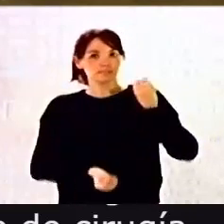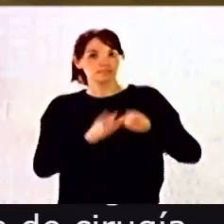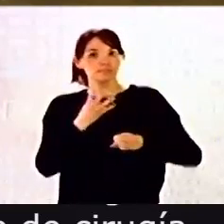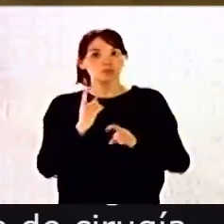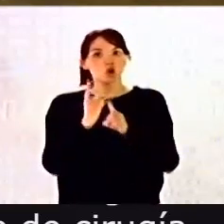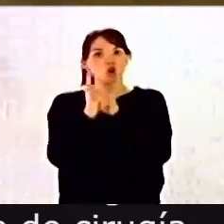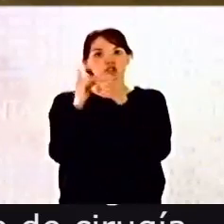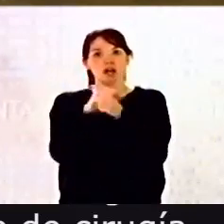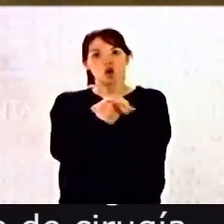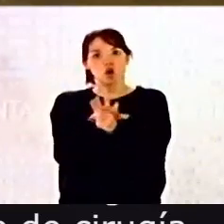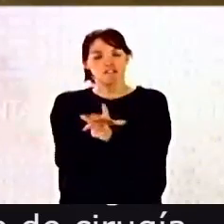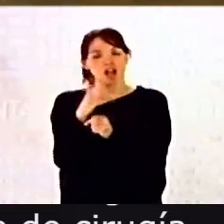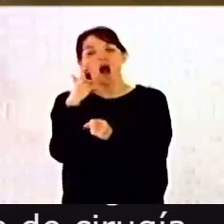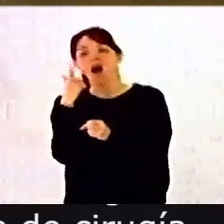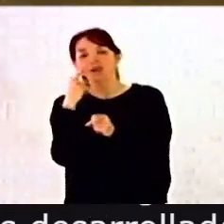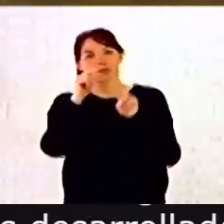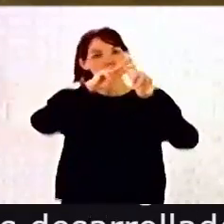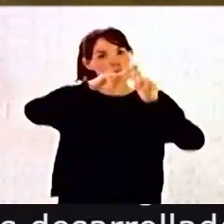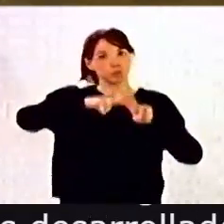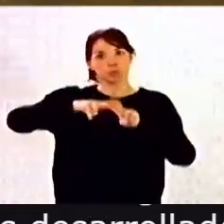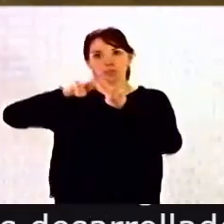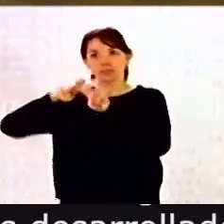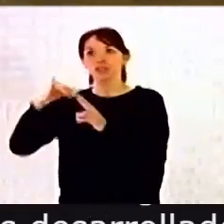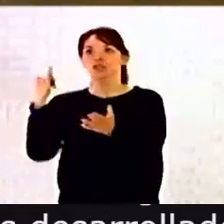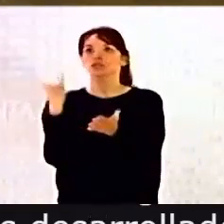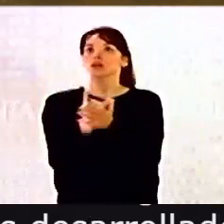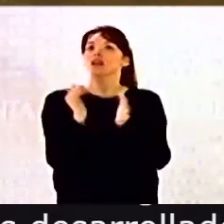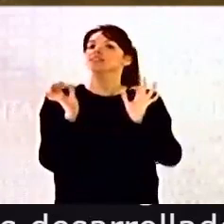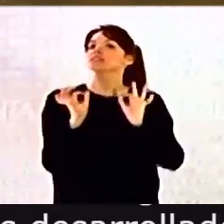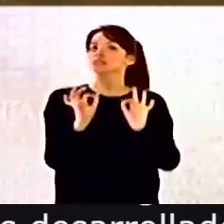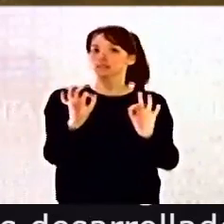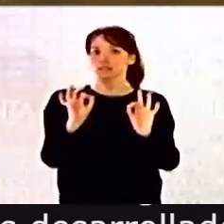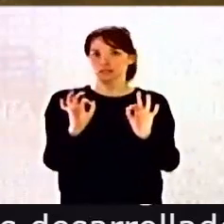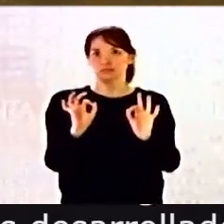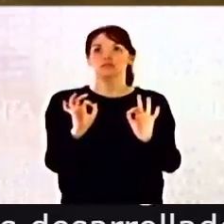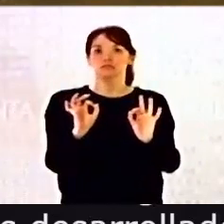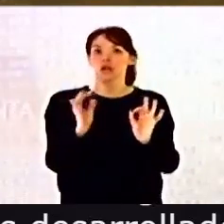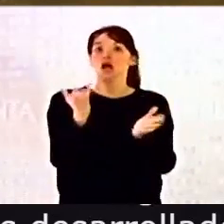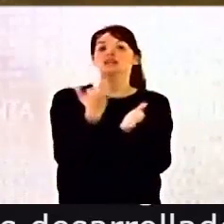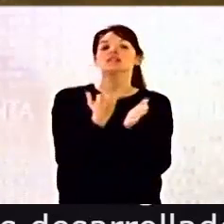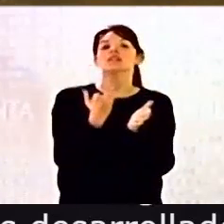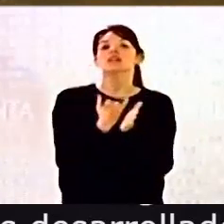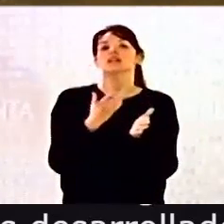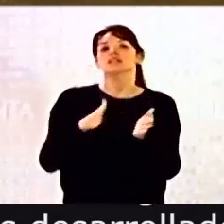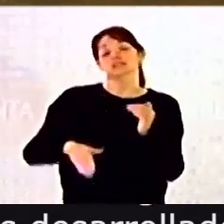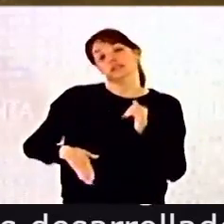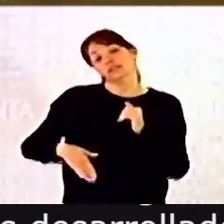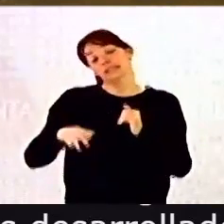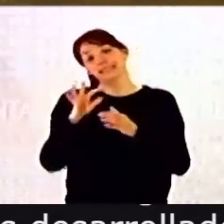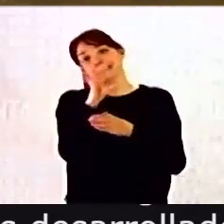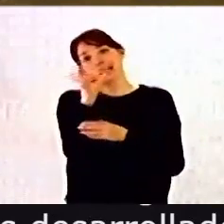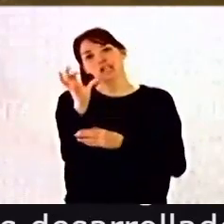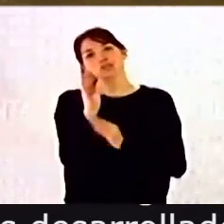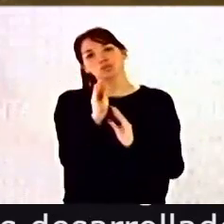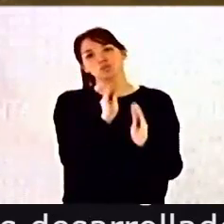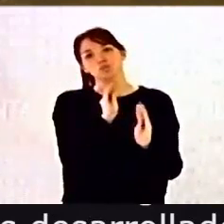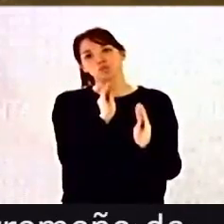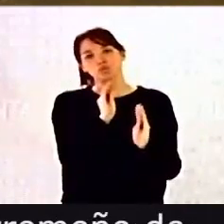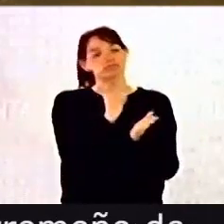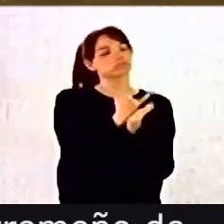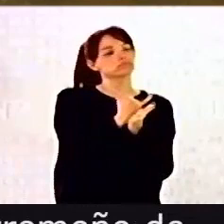COVID-19. Unos test específicos, unos test del Servicio Extremeño de Salud con todas